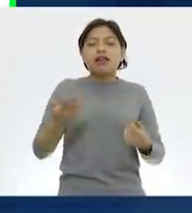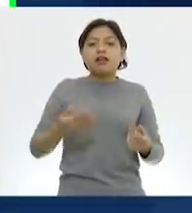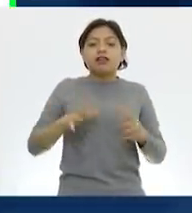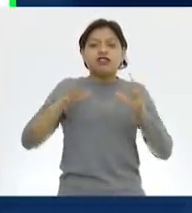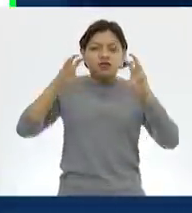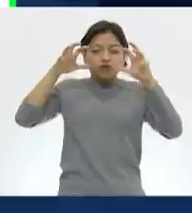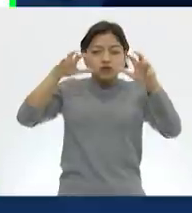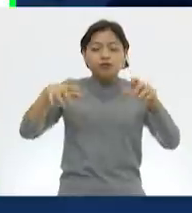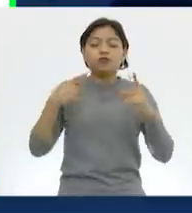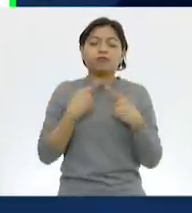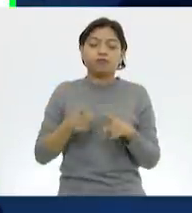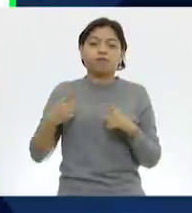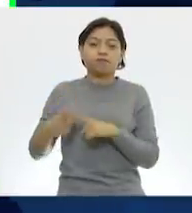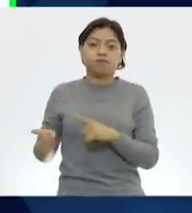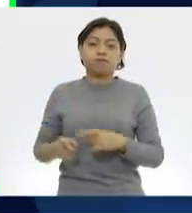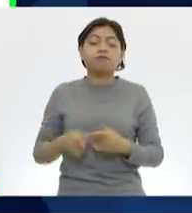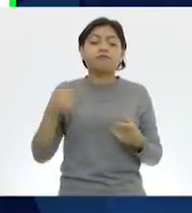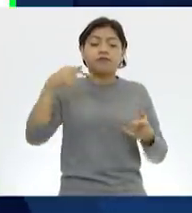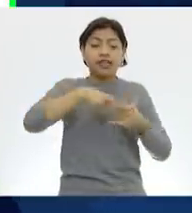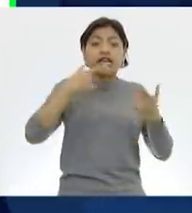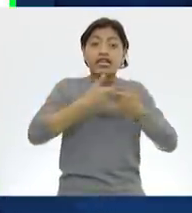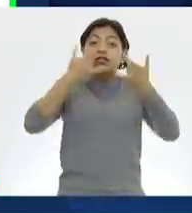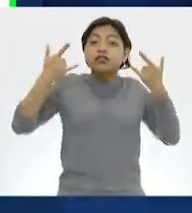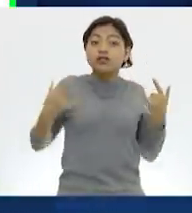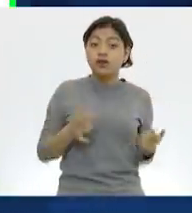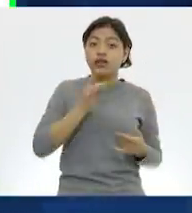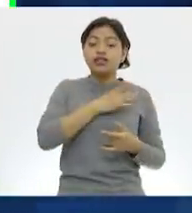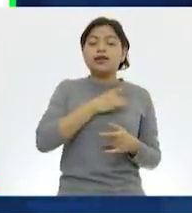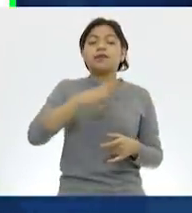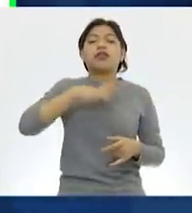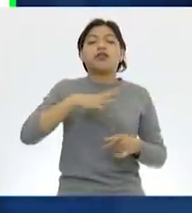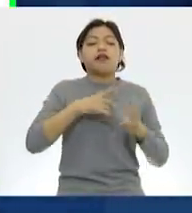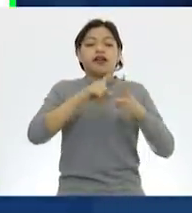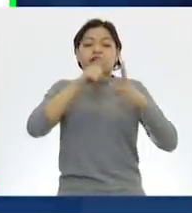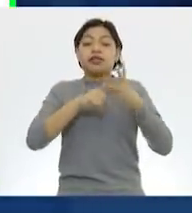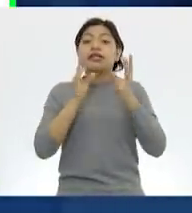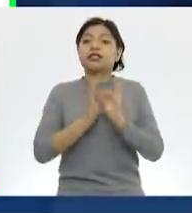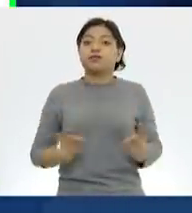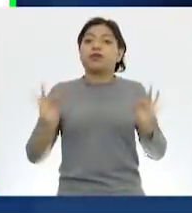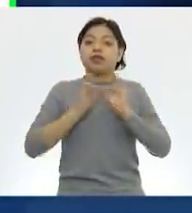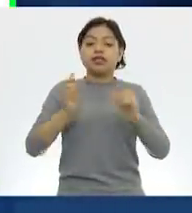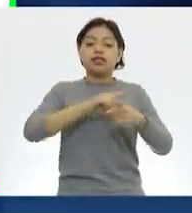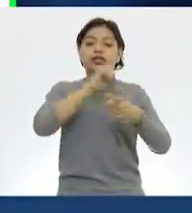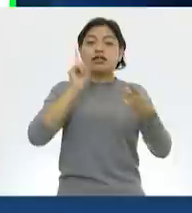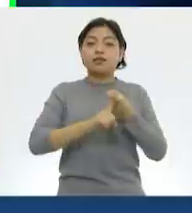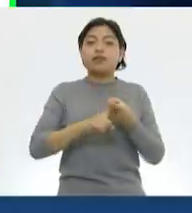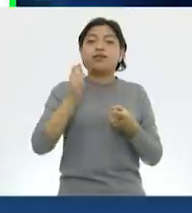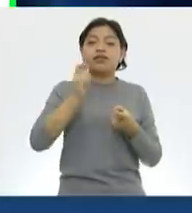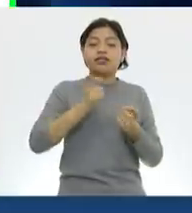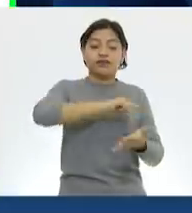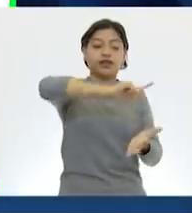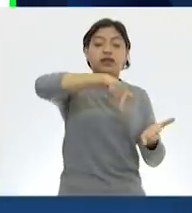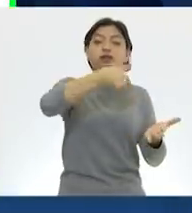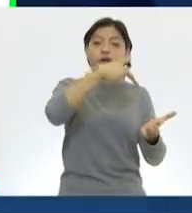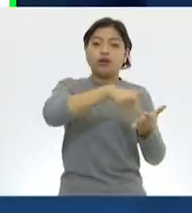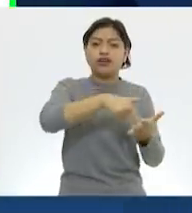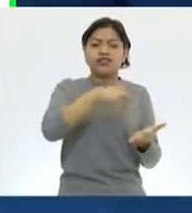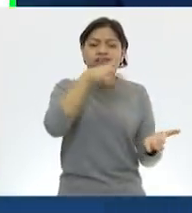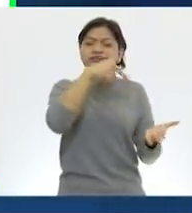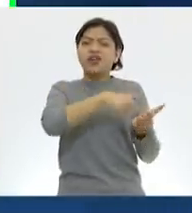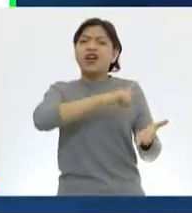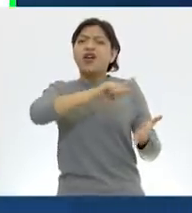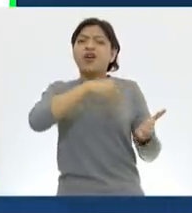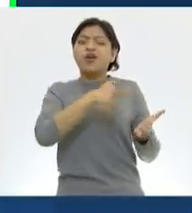lo sobrenatural. El cuento de terror tiene 3 elementos. El primero, los escenarios, que por lo general